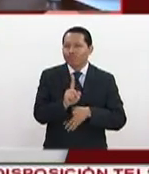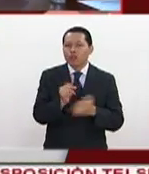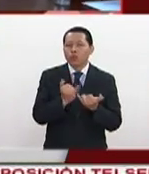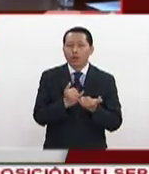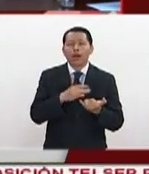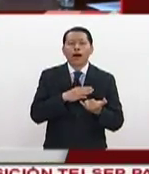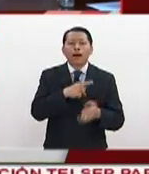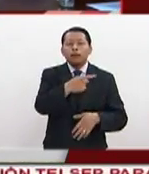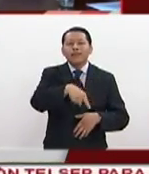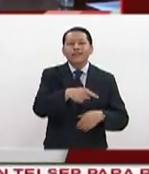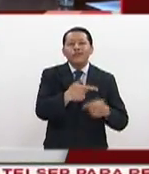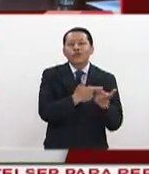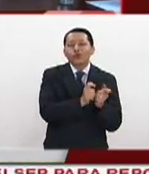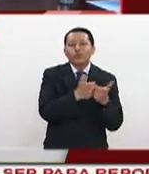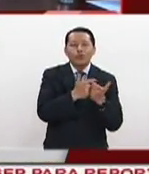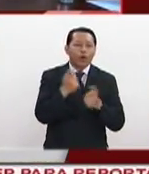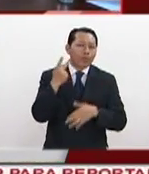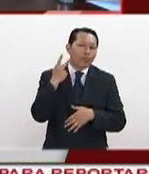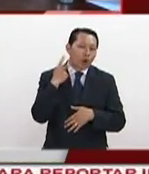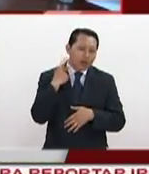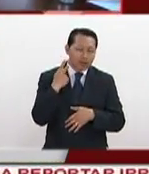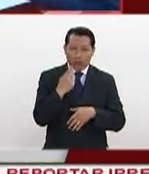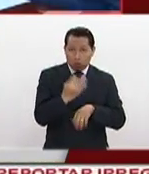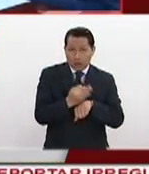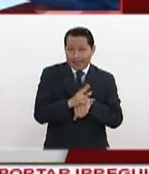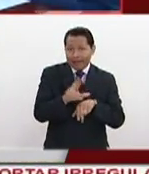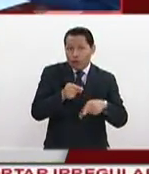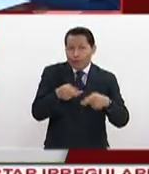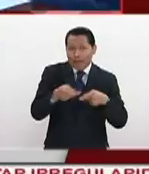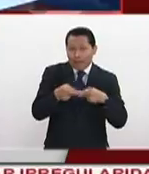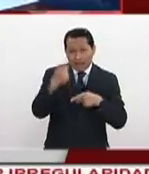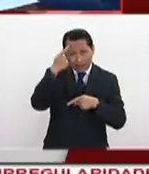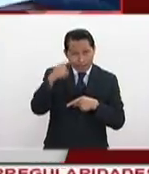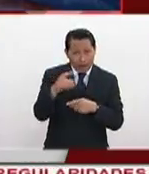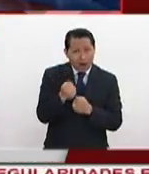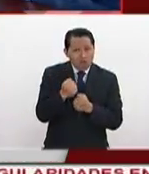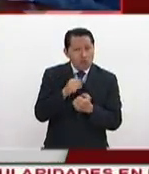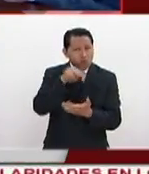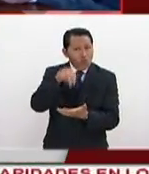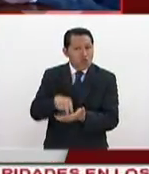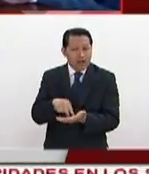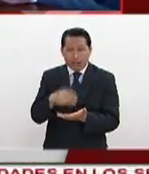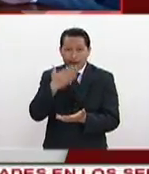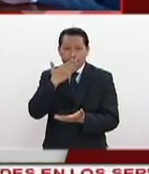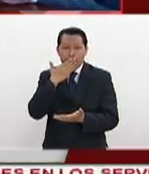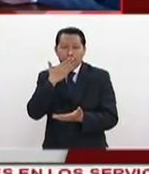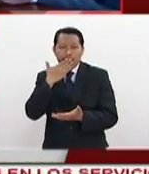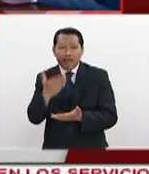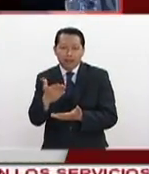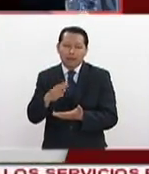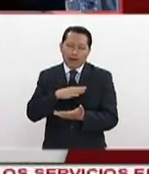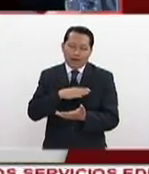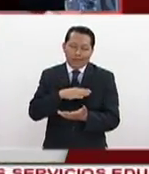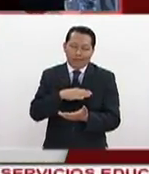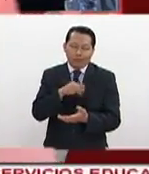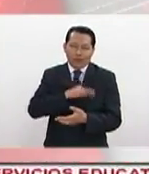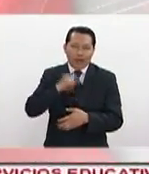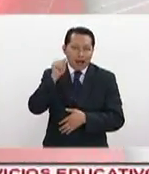Unidad Democrática no está preparada actualmente para llegar fuerte a las elecciones que se podrán celebrar en